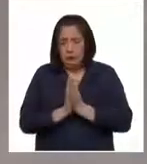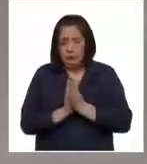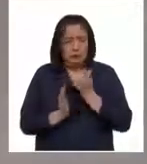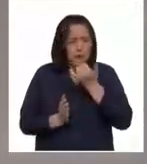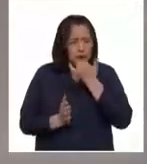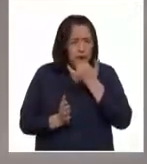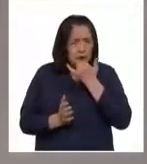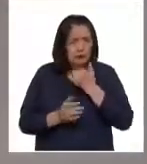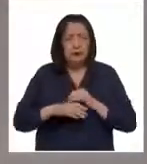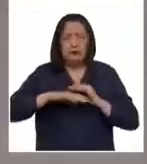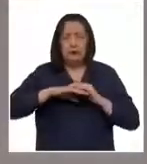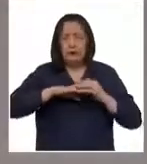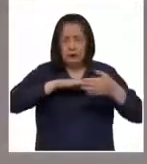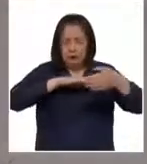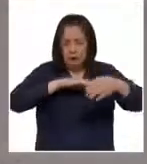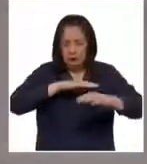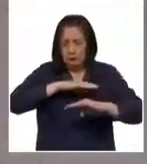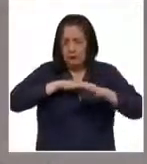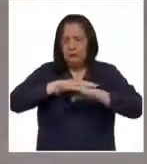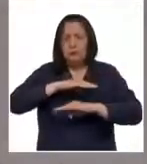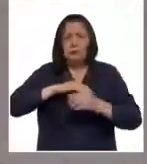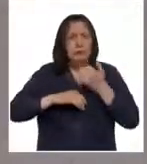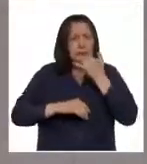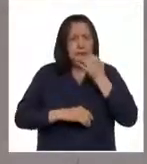¿Qué ocurre desde la Costa Verde?